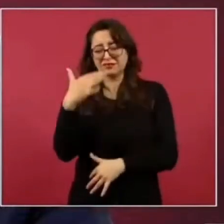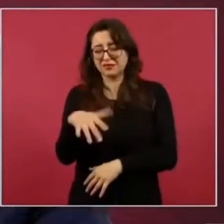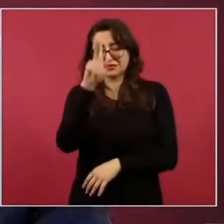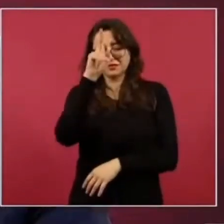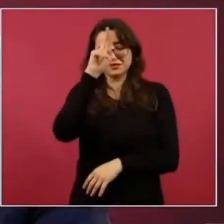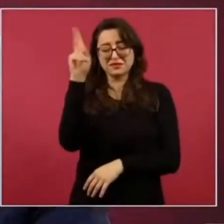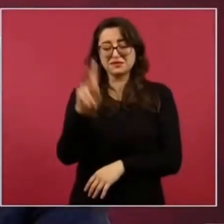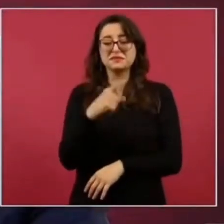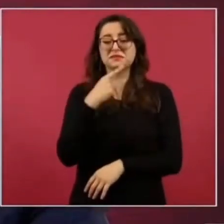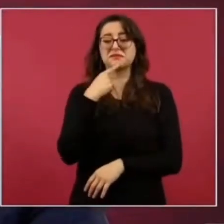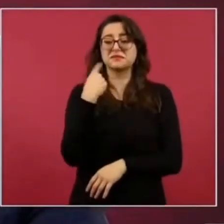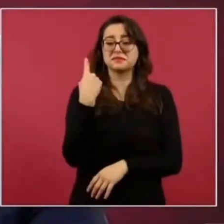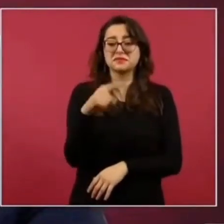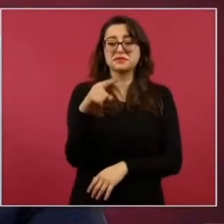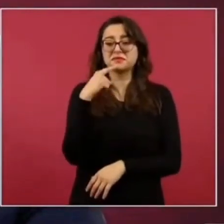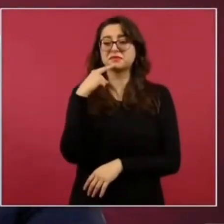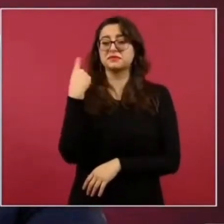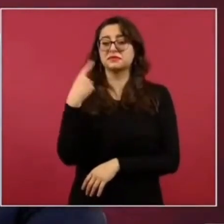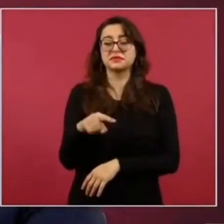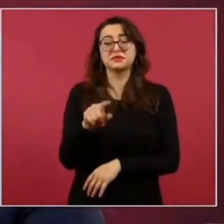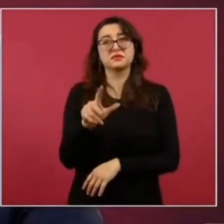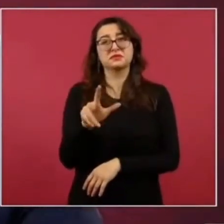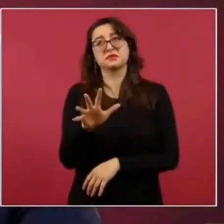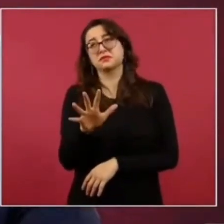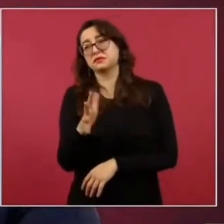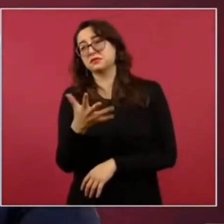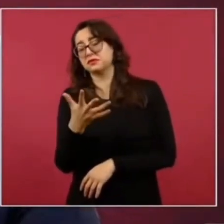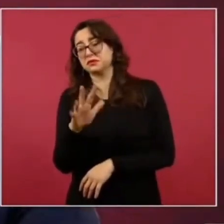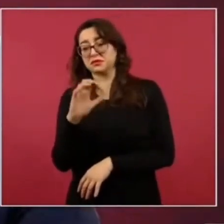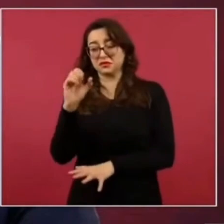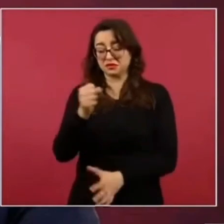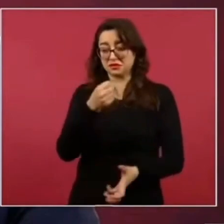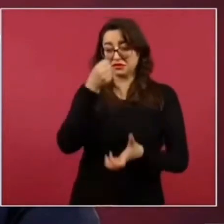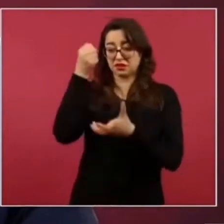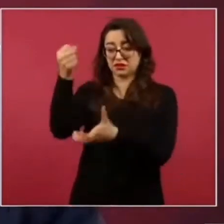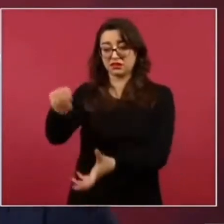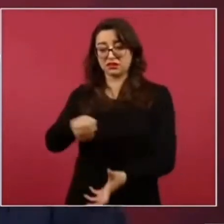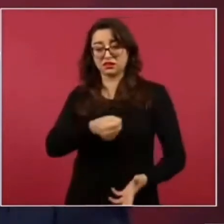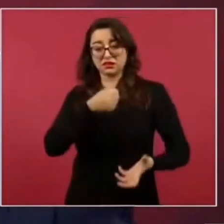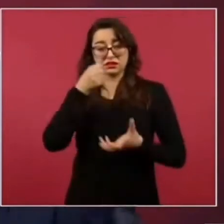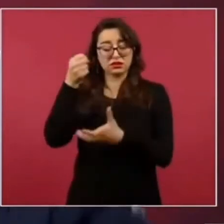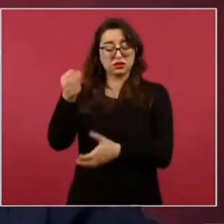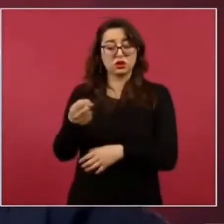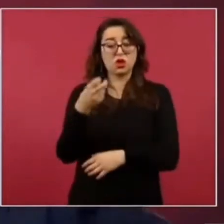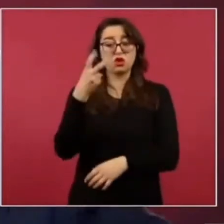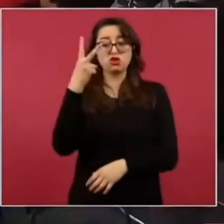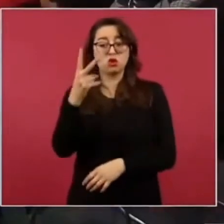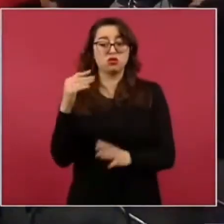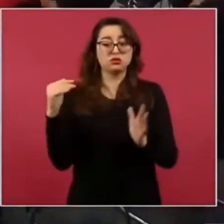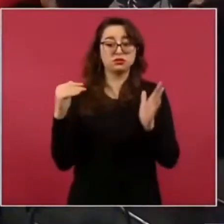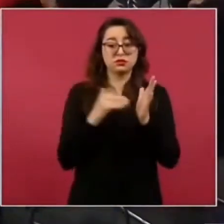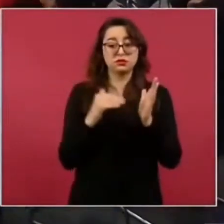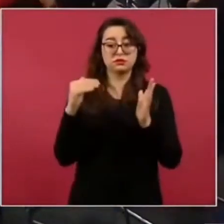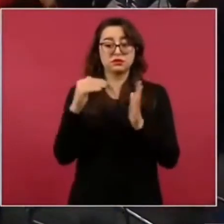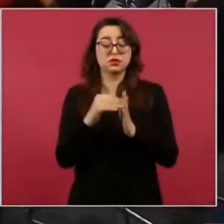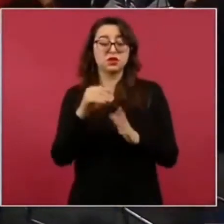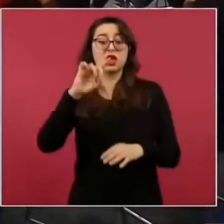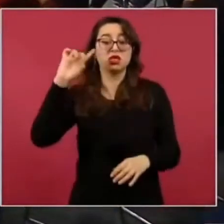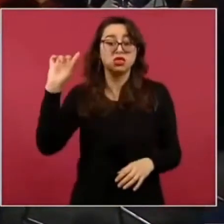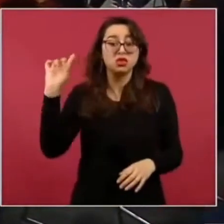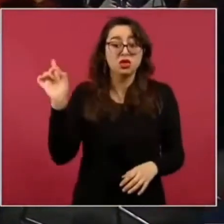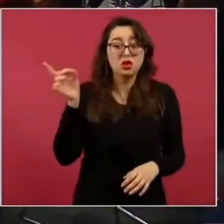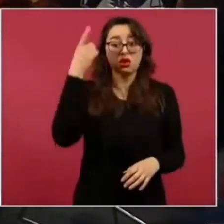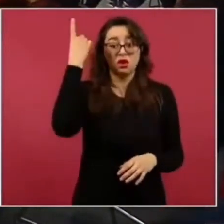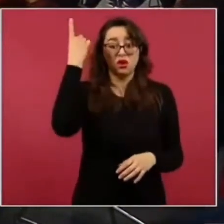se invirtieron como 2,000 millones de dólares en la compra de equipo